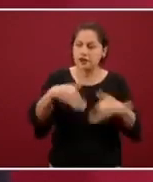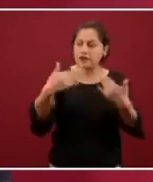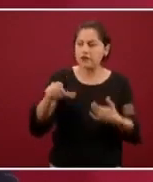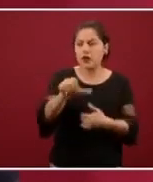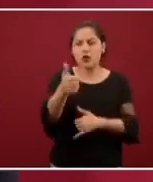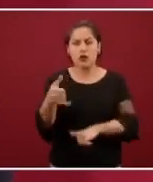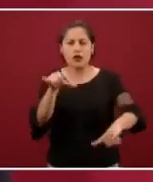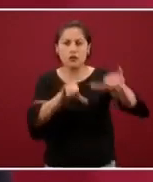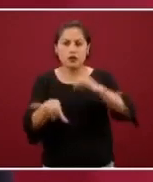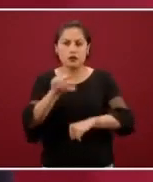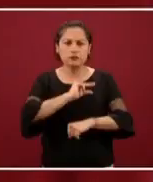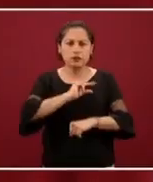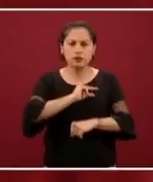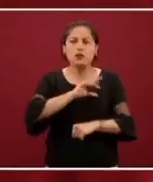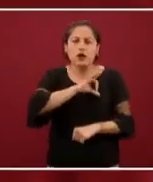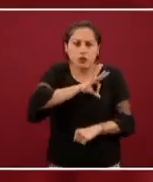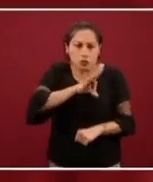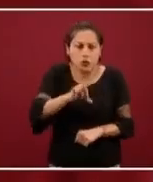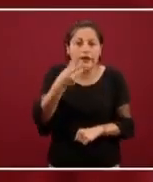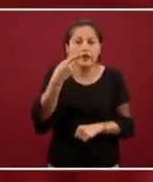muy distinto